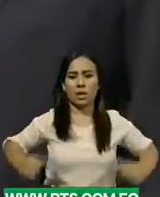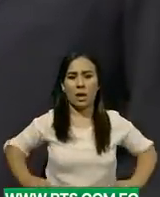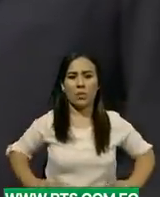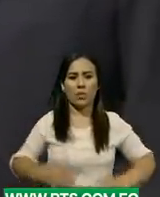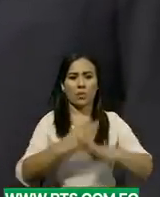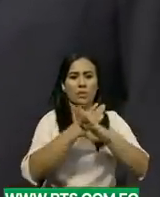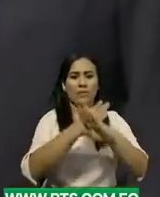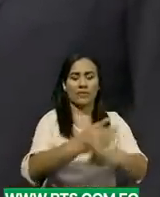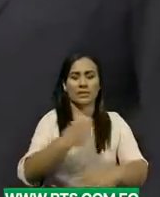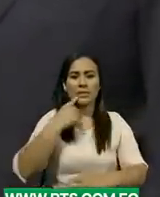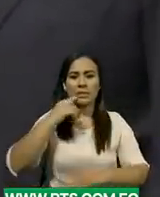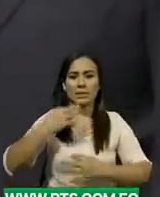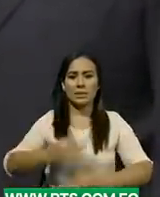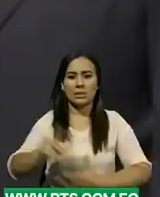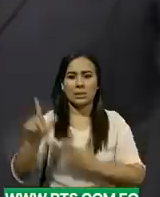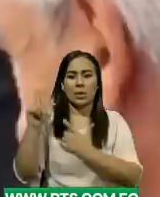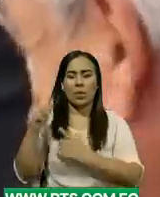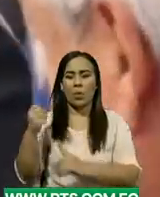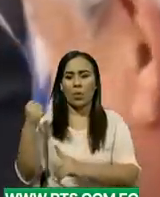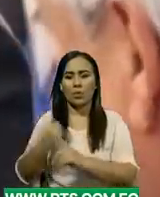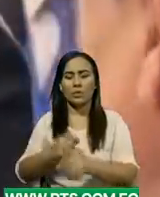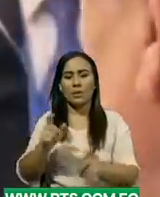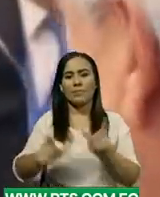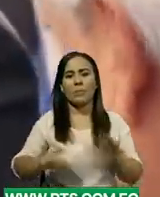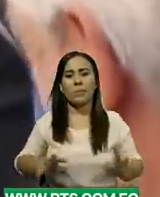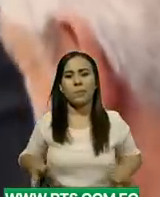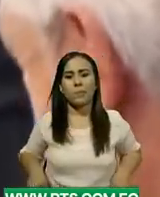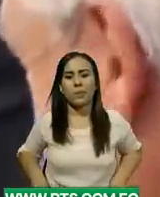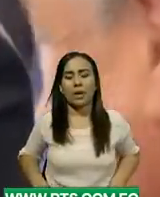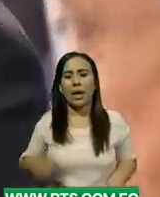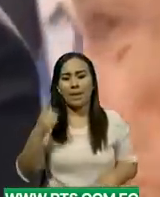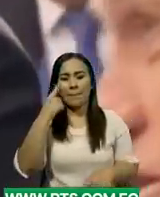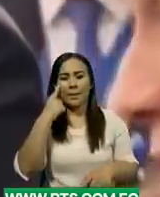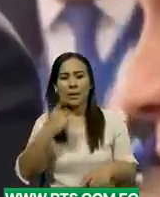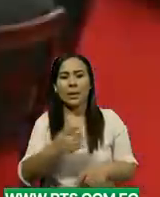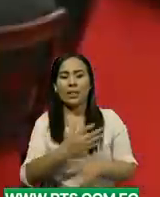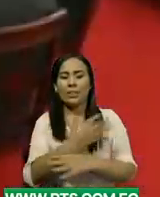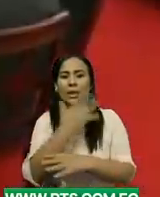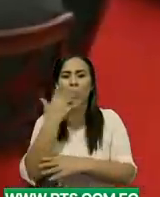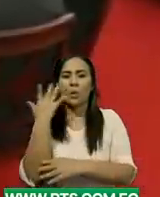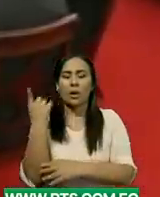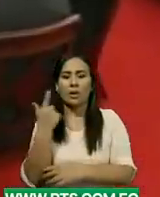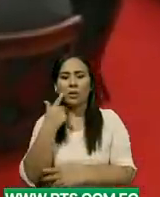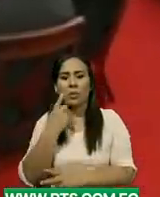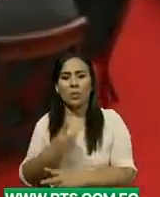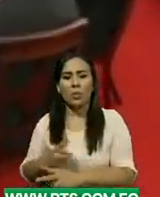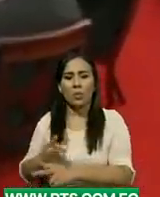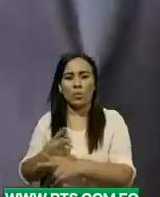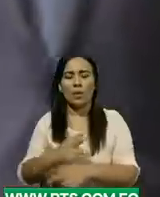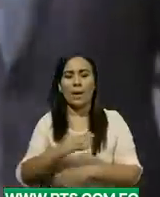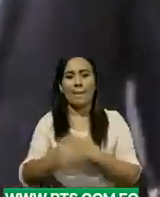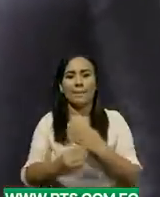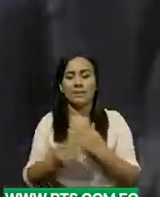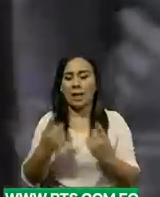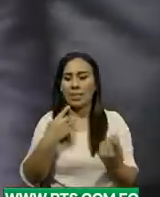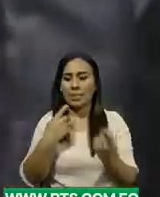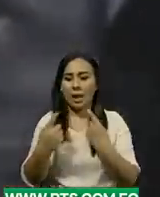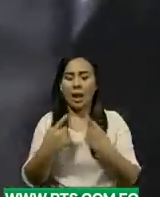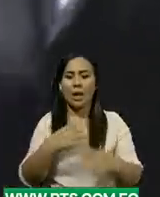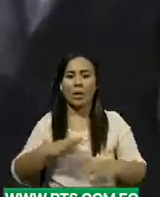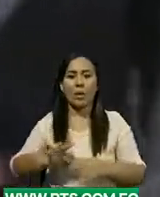defensa, seguridad, combate al crimen, prevención y manejo de desastres naturales, además del diálogo y